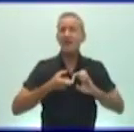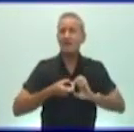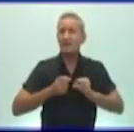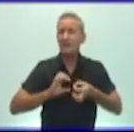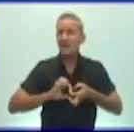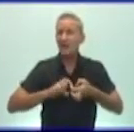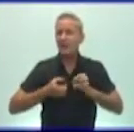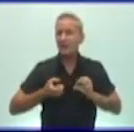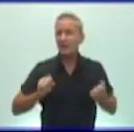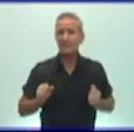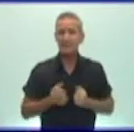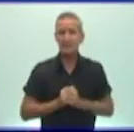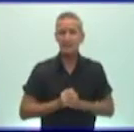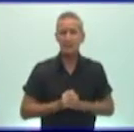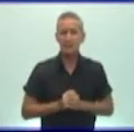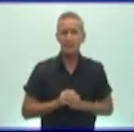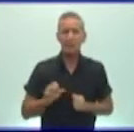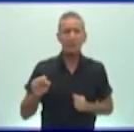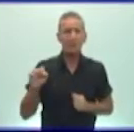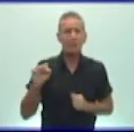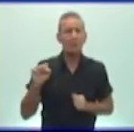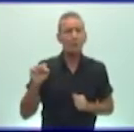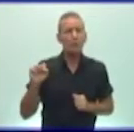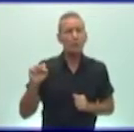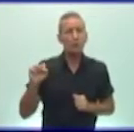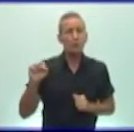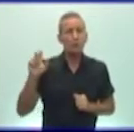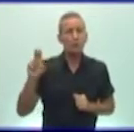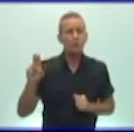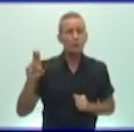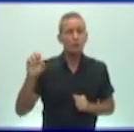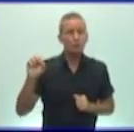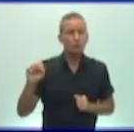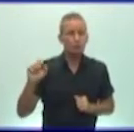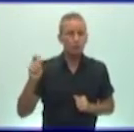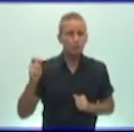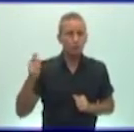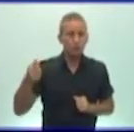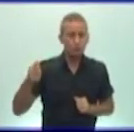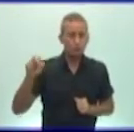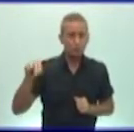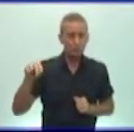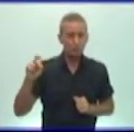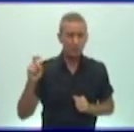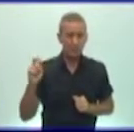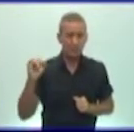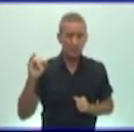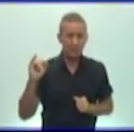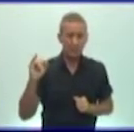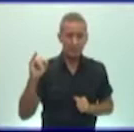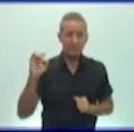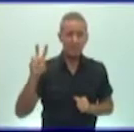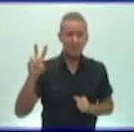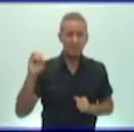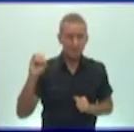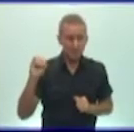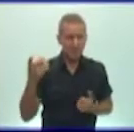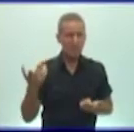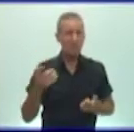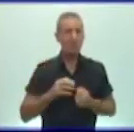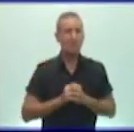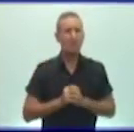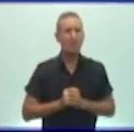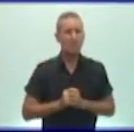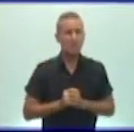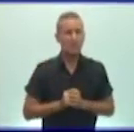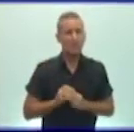escribir además a qué sustantivo se refiere y a determinar la concordancia en género y número. Insistimos que el